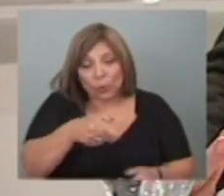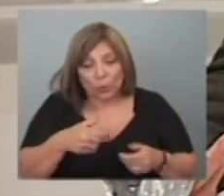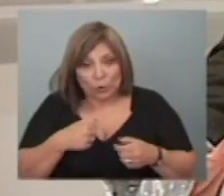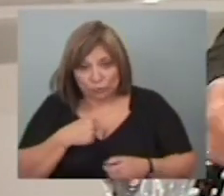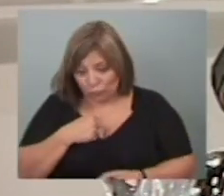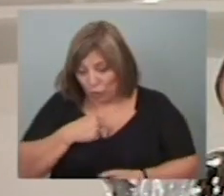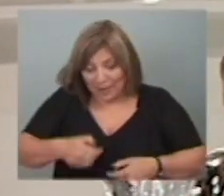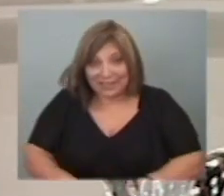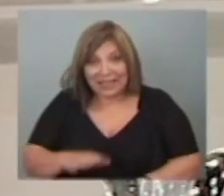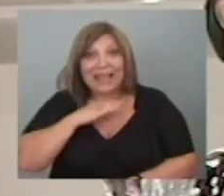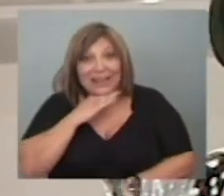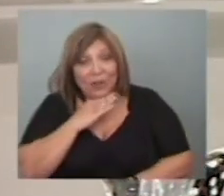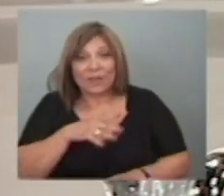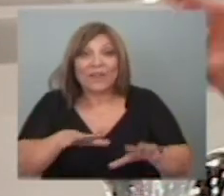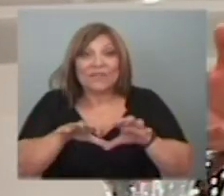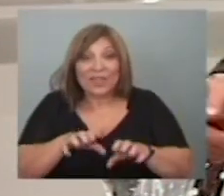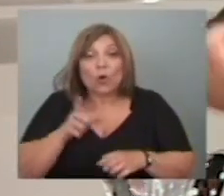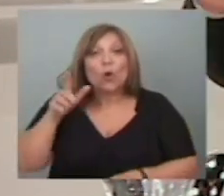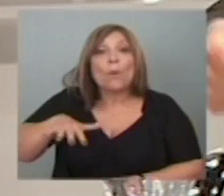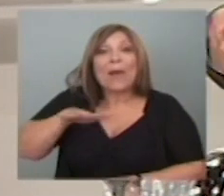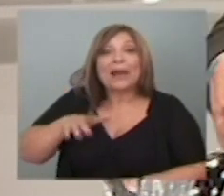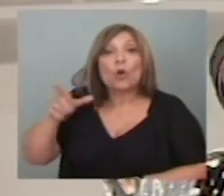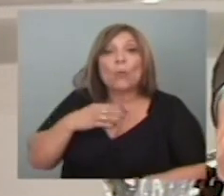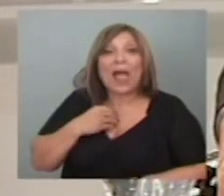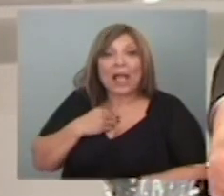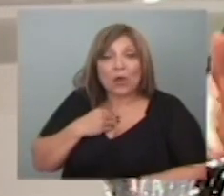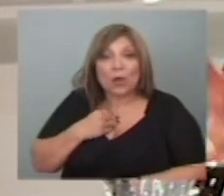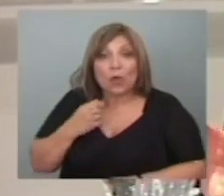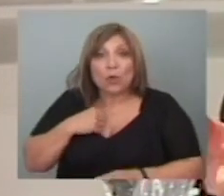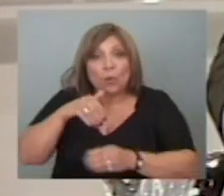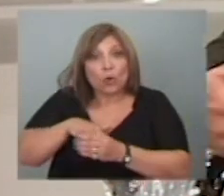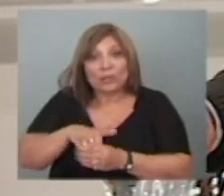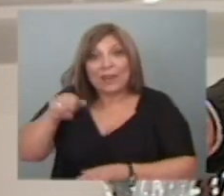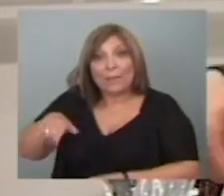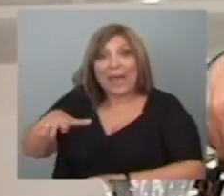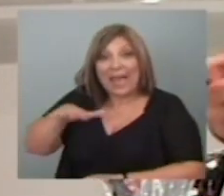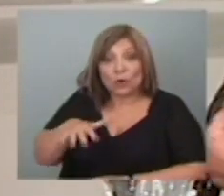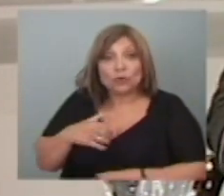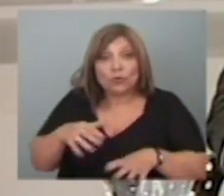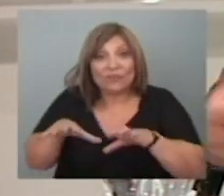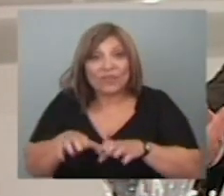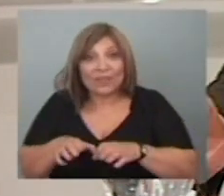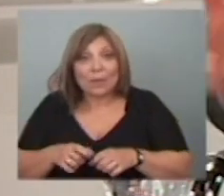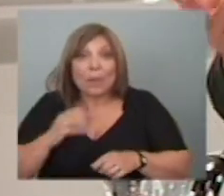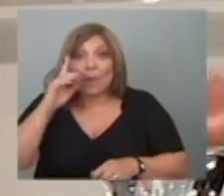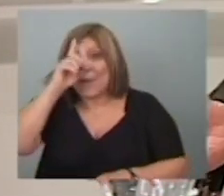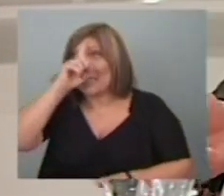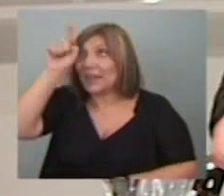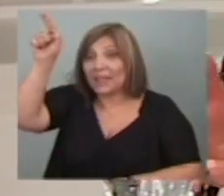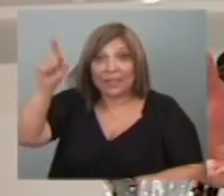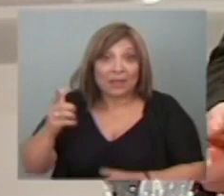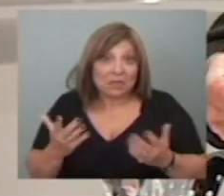soy yo, y si residiera, yo qué sé, en Barros Blancos, y el individuo tiene que votar en Barros Blancos, viviendo en Madrid, para